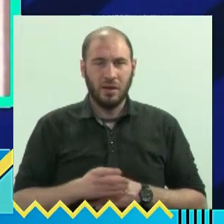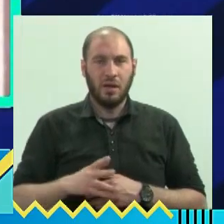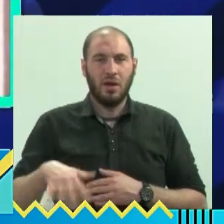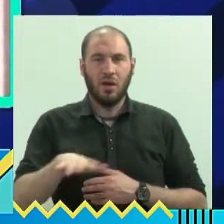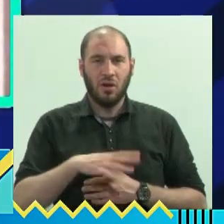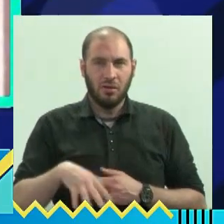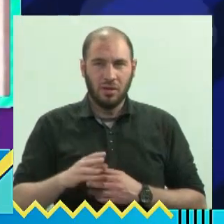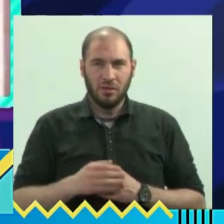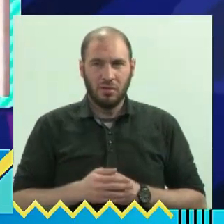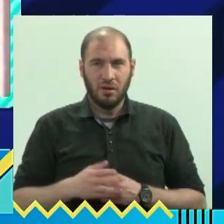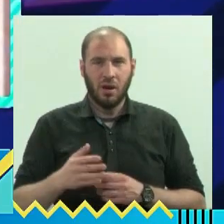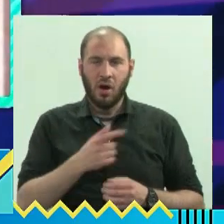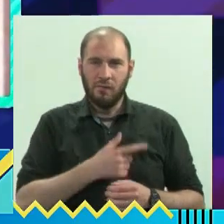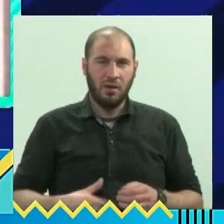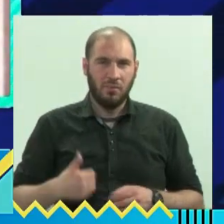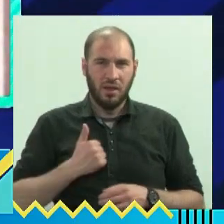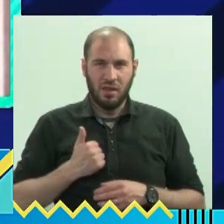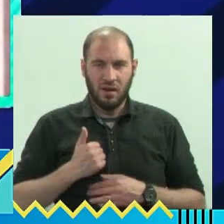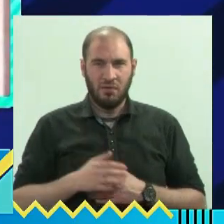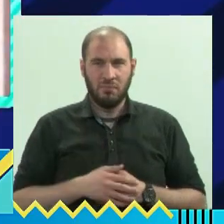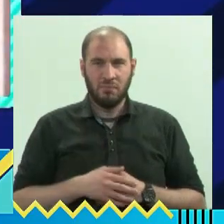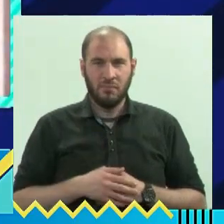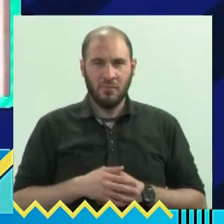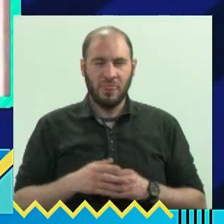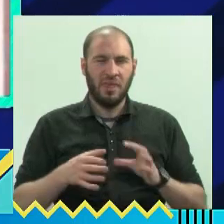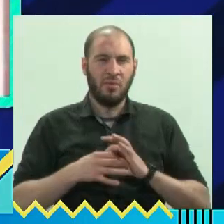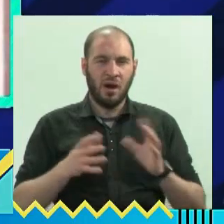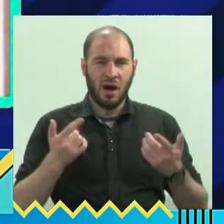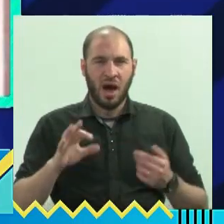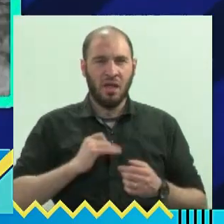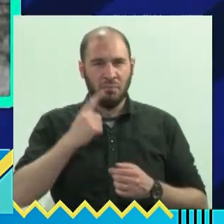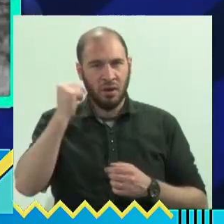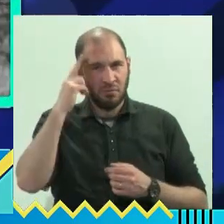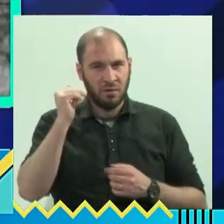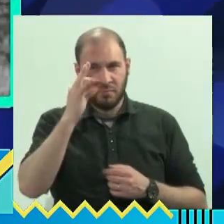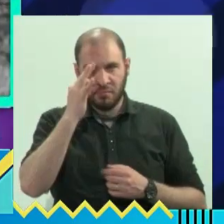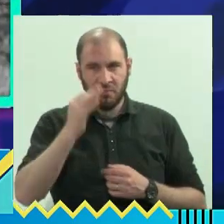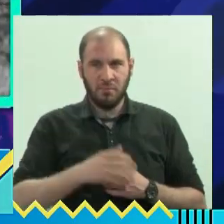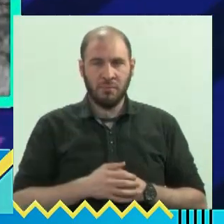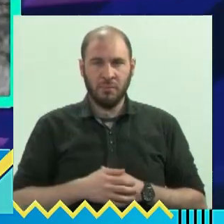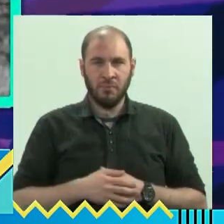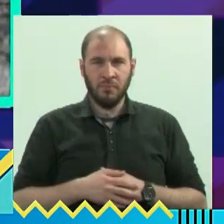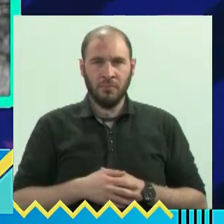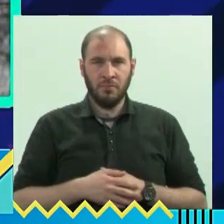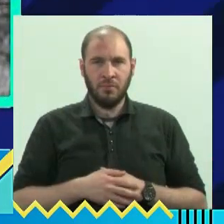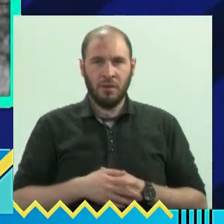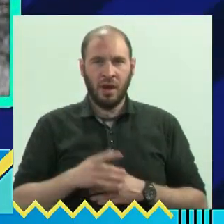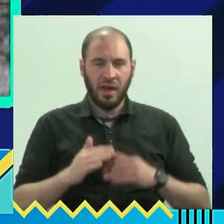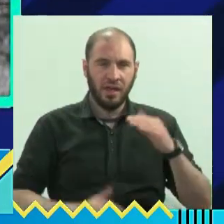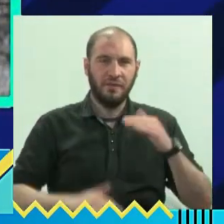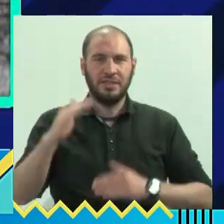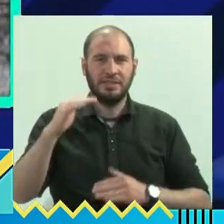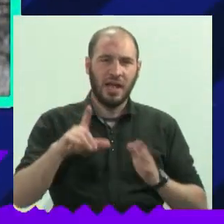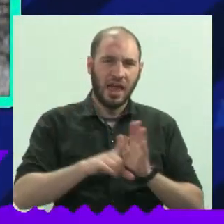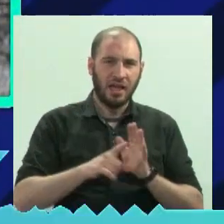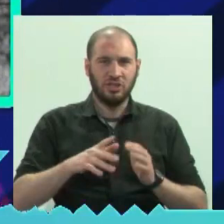de dictadura, no hay democracia. Son los años 20, en donde una tremenda asimetría en lo legal,